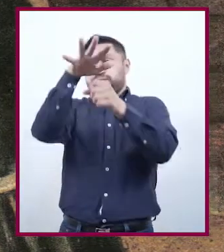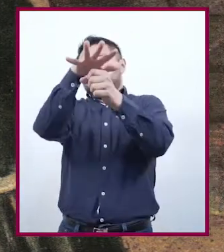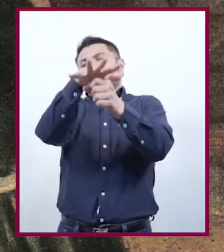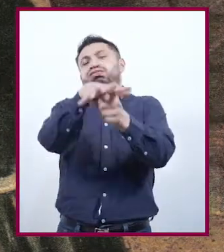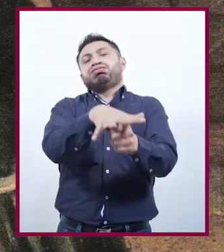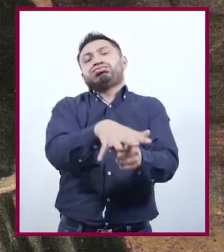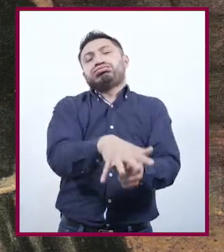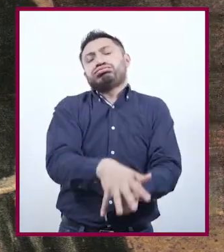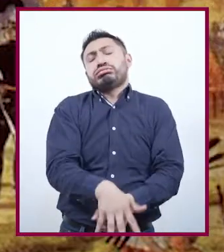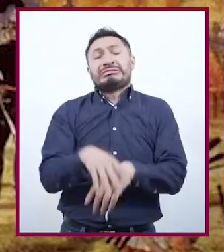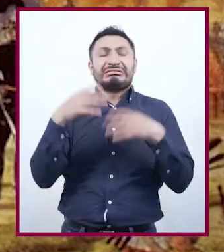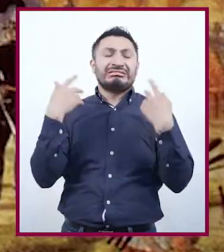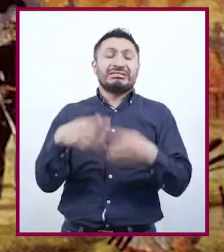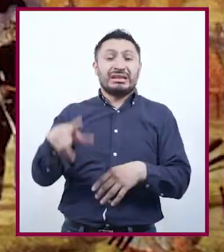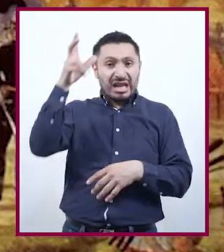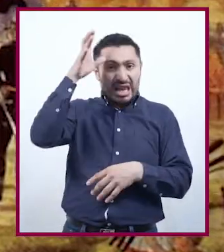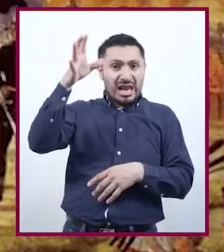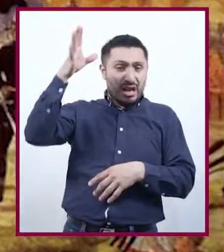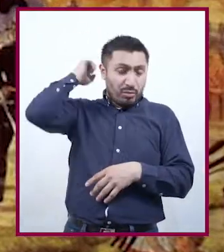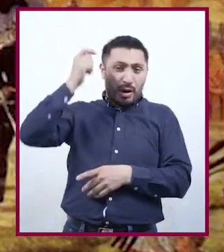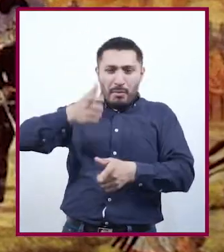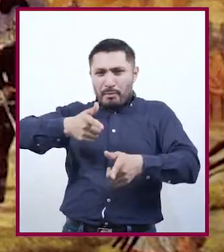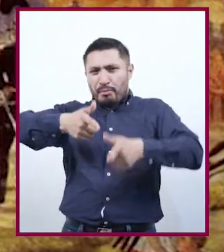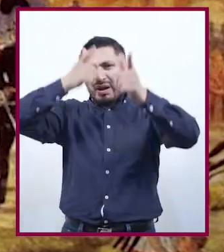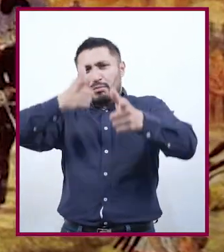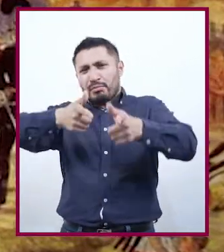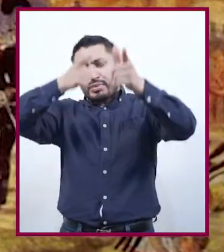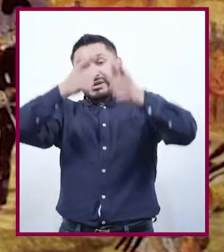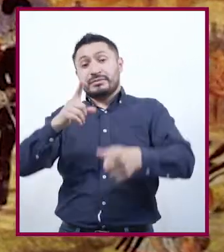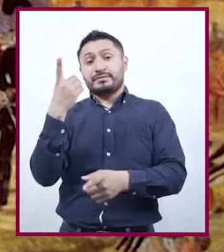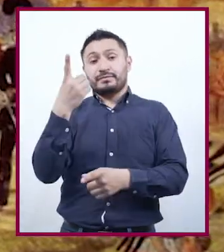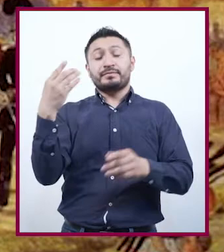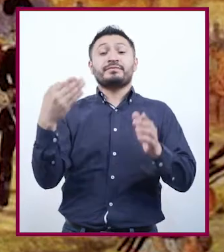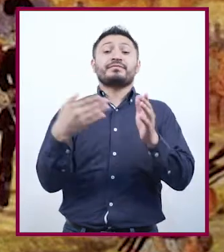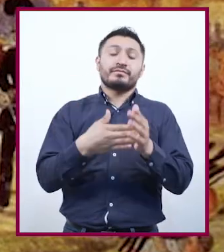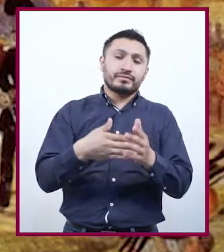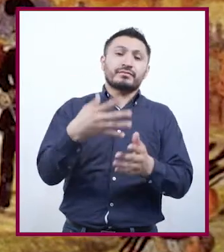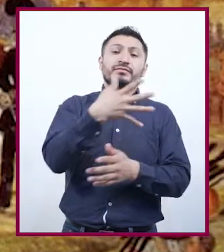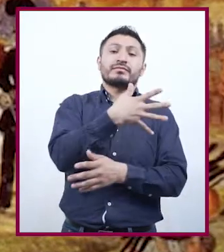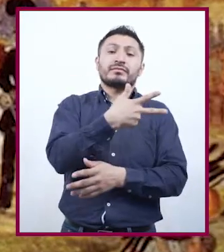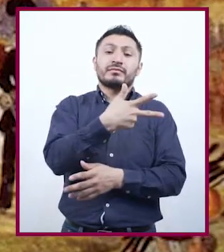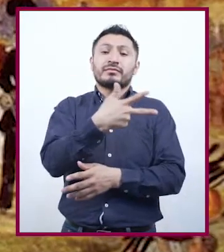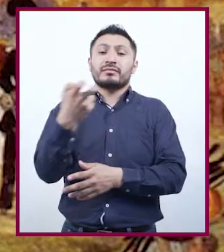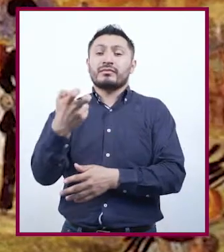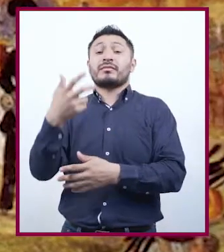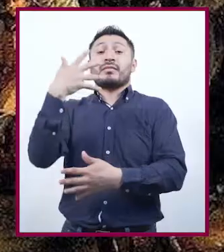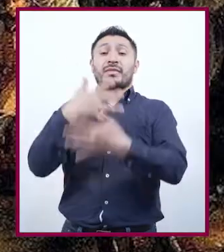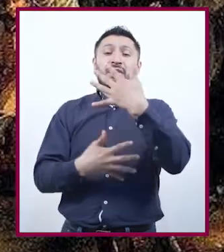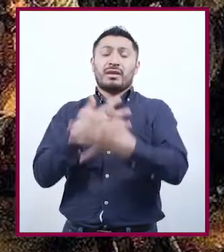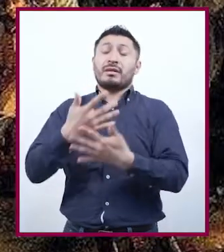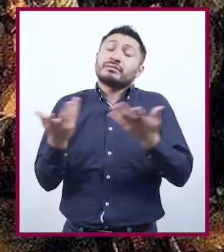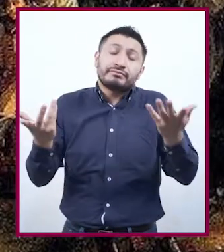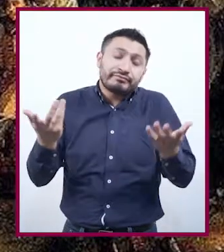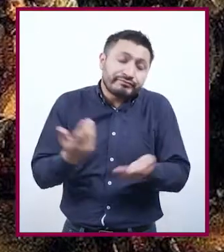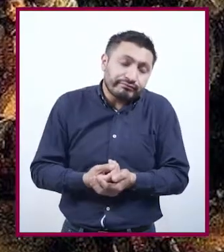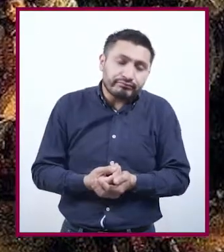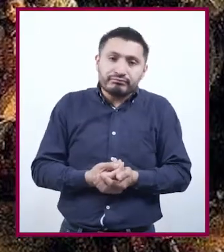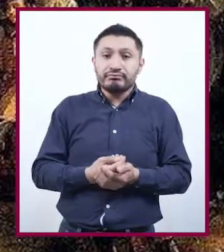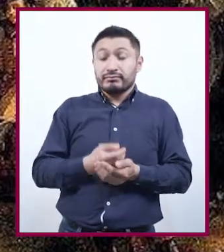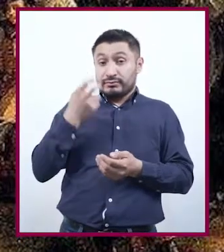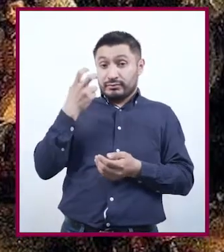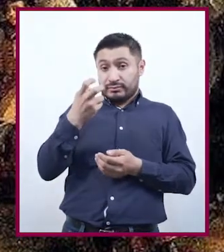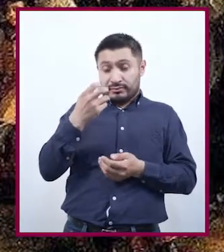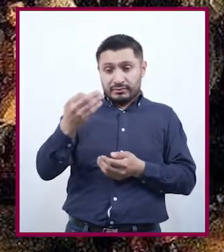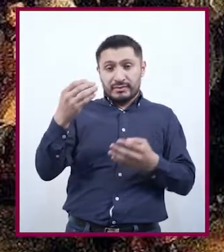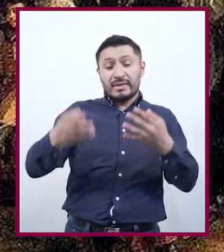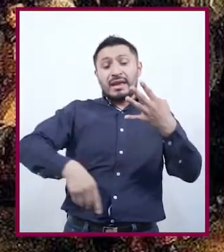y sofocado. Tan es así que Morelos fue fusilado en diciembre de 1815. A